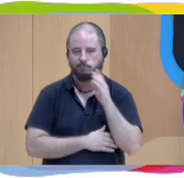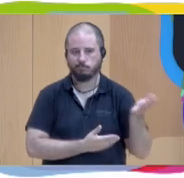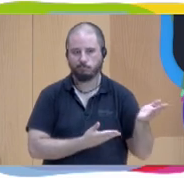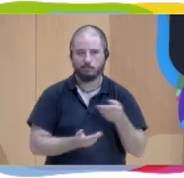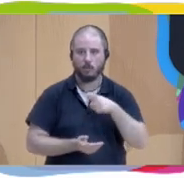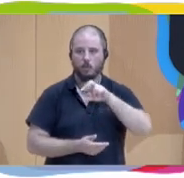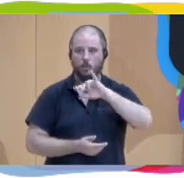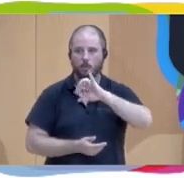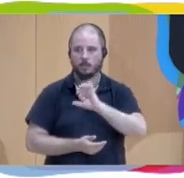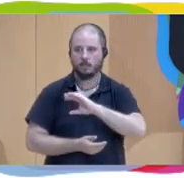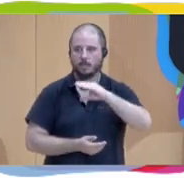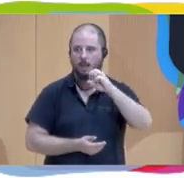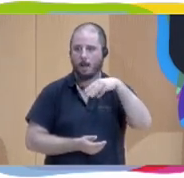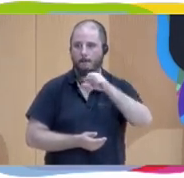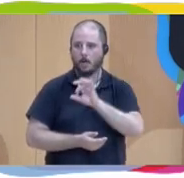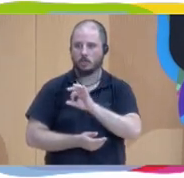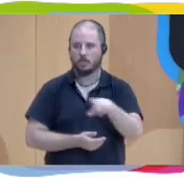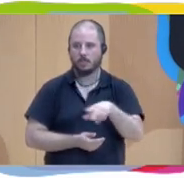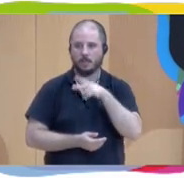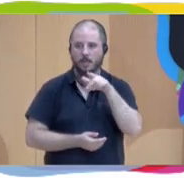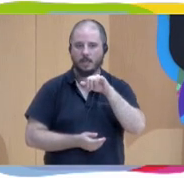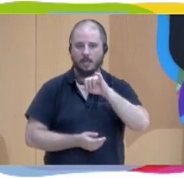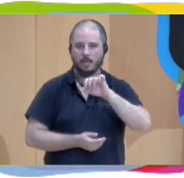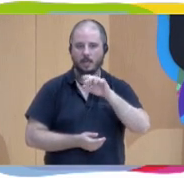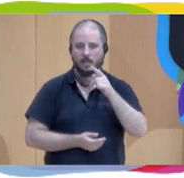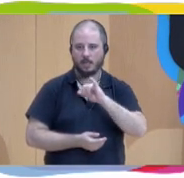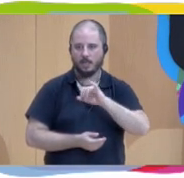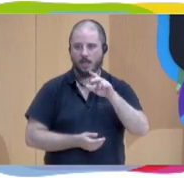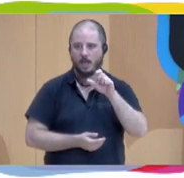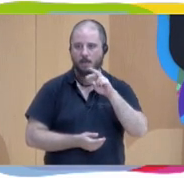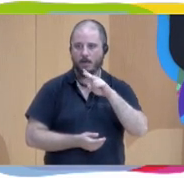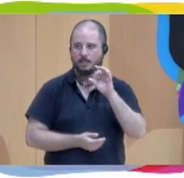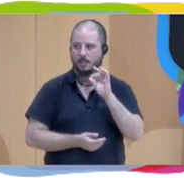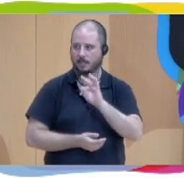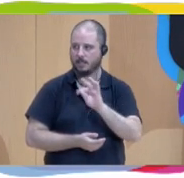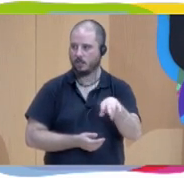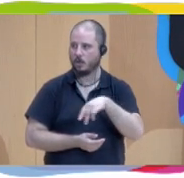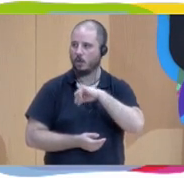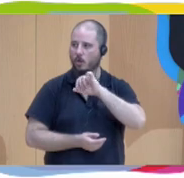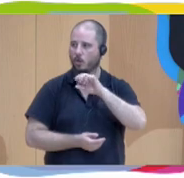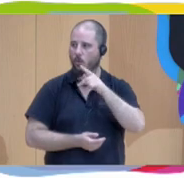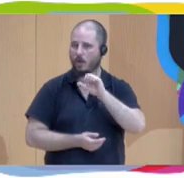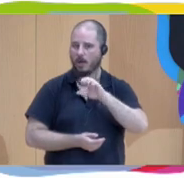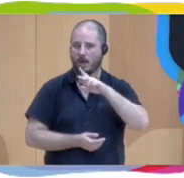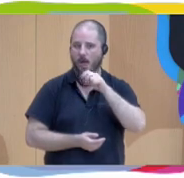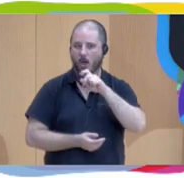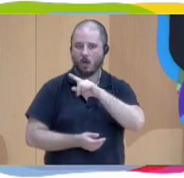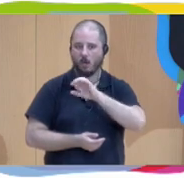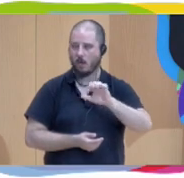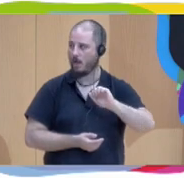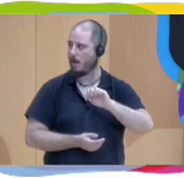Campos, por favor. Heiki Ervast. Jiuca Hakola. Katri Kusela. Oti